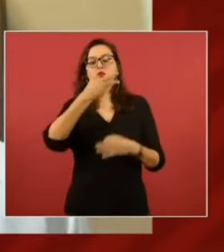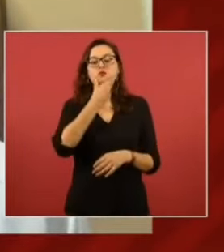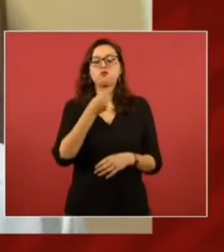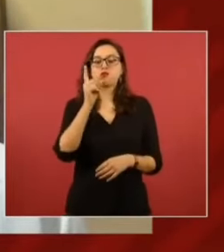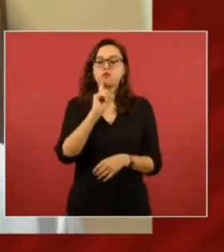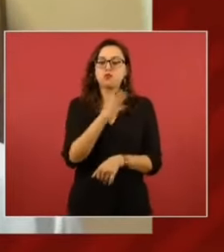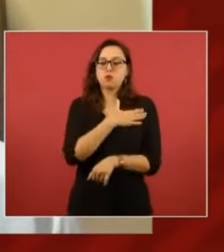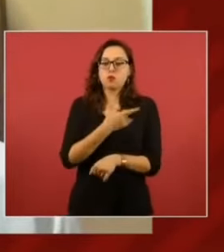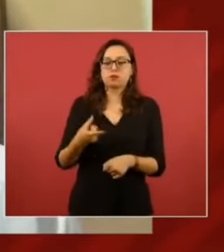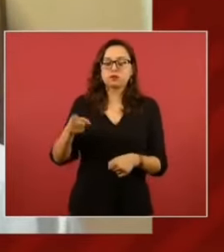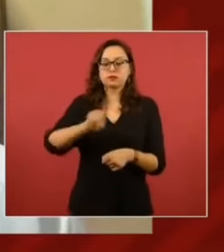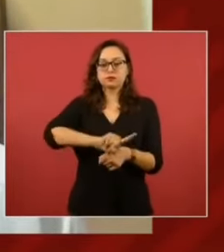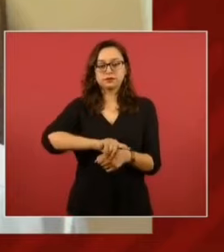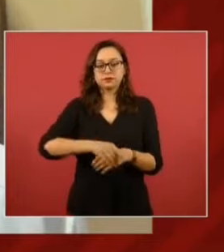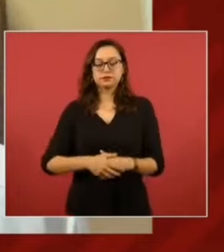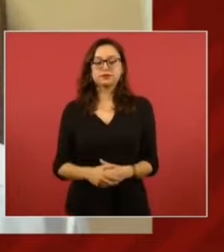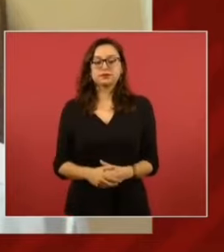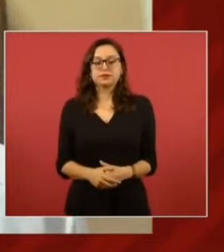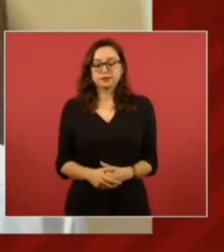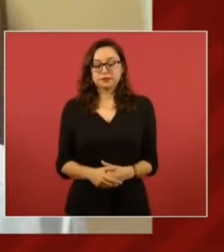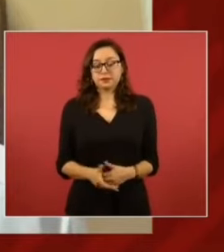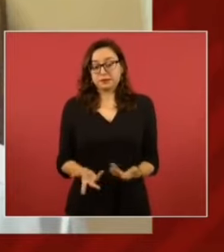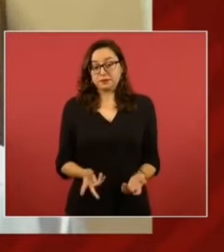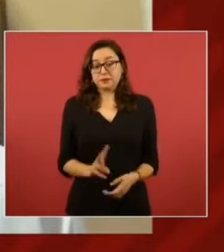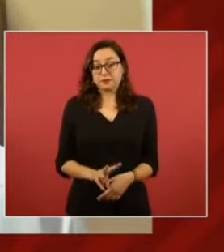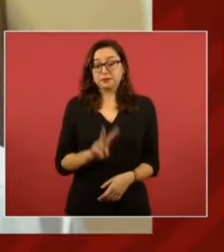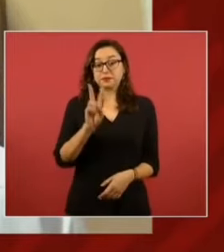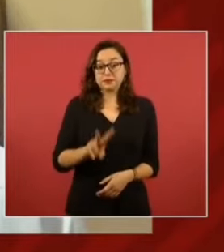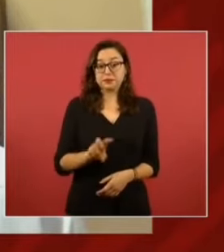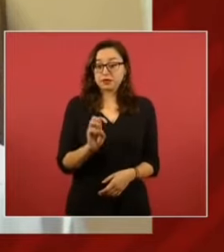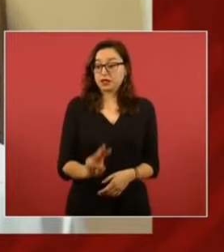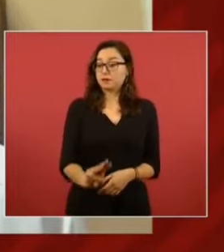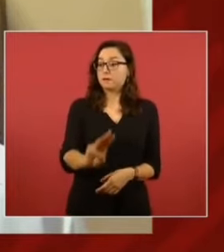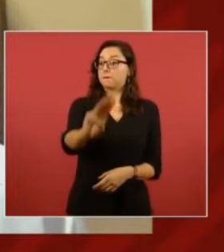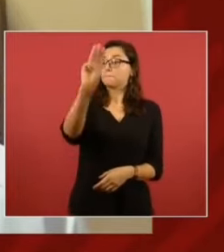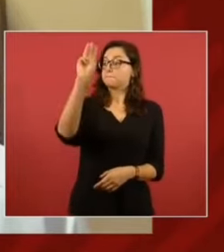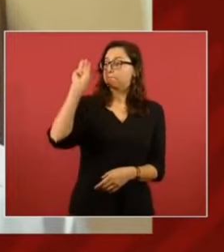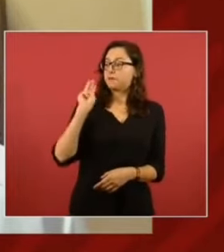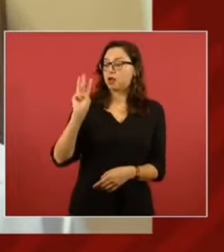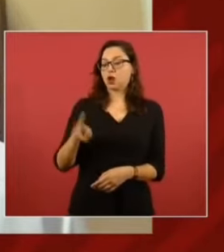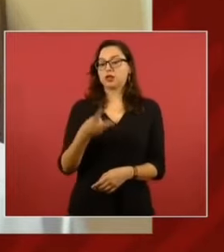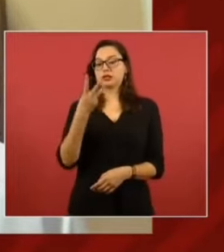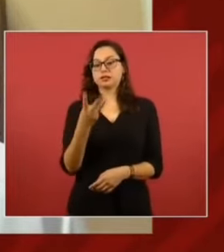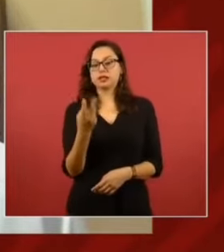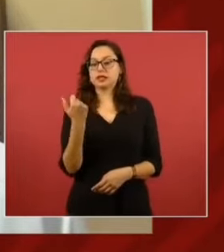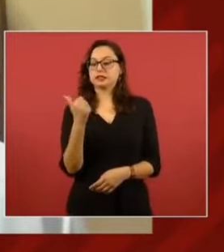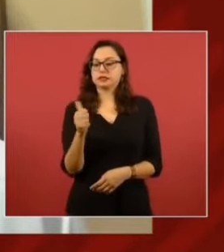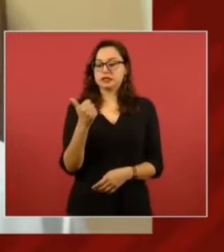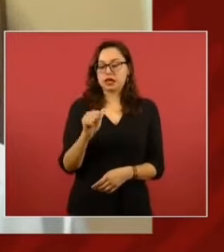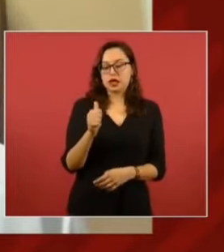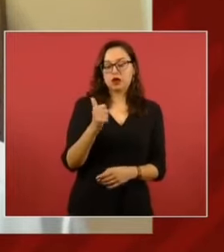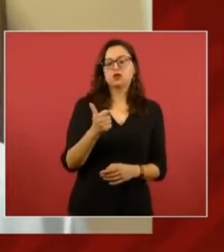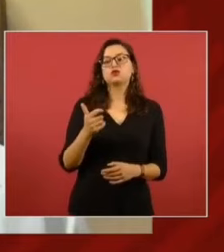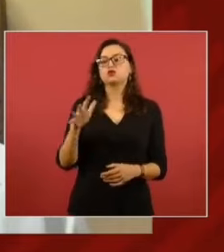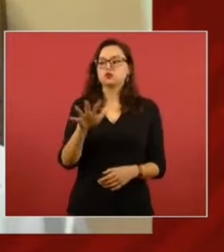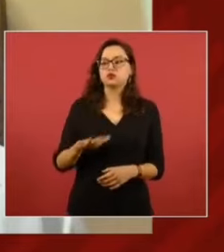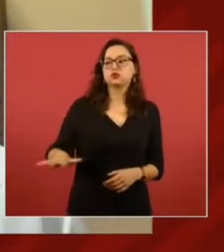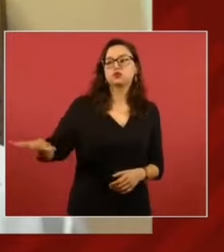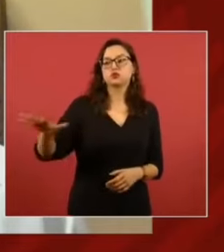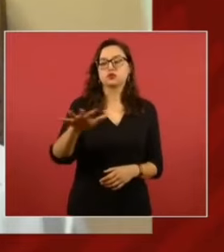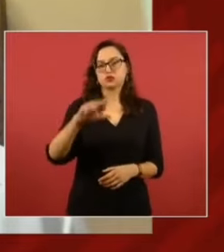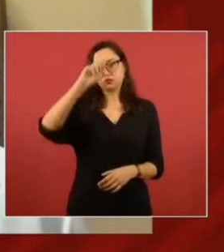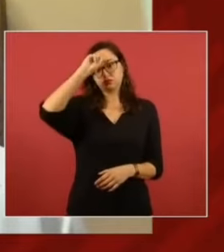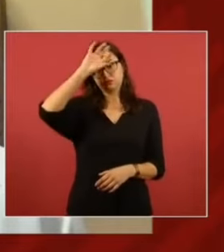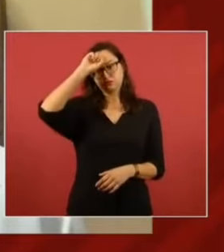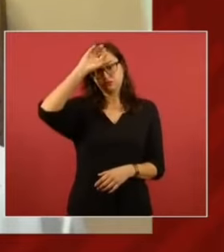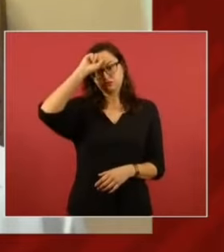Como usted lo menciona, señor presidente, estamos desde el miércoles 3 de agosto en la mina Pinabete, en la